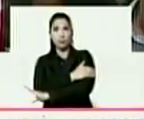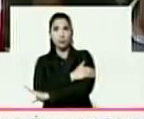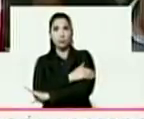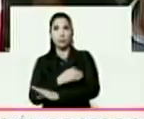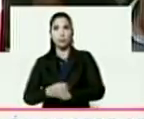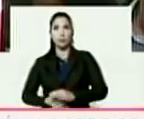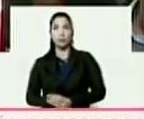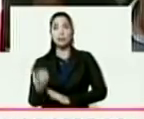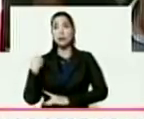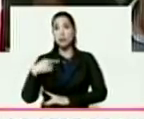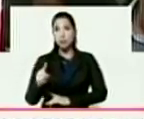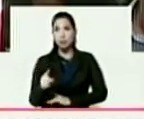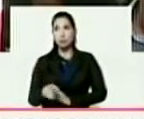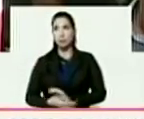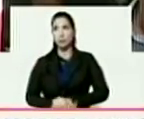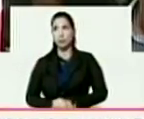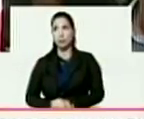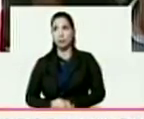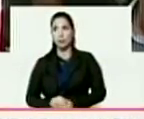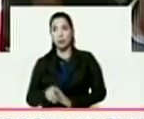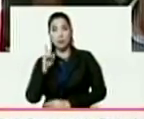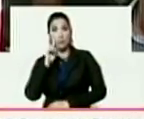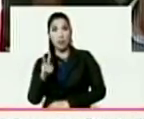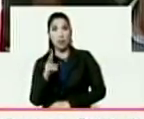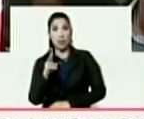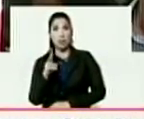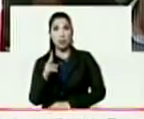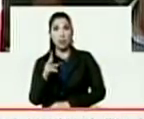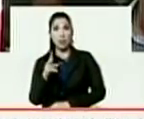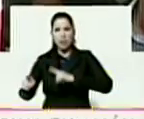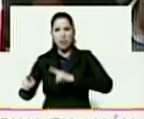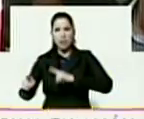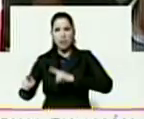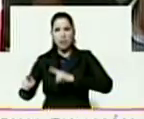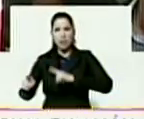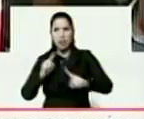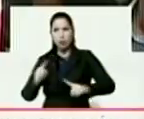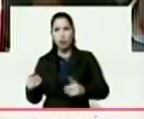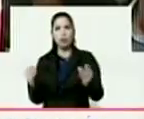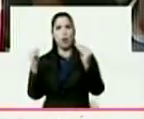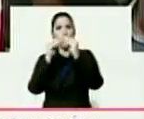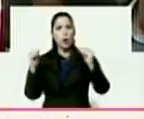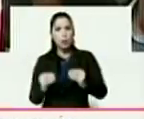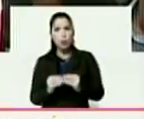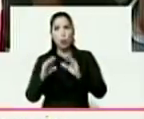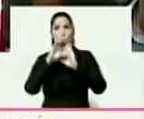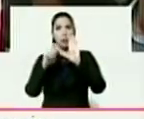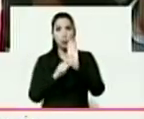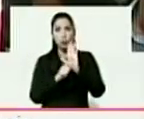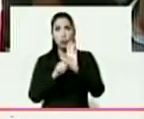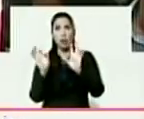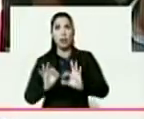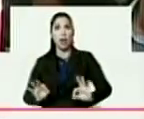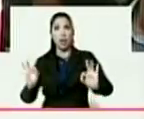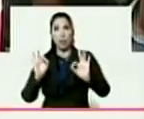tenido que verse en la obligación de acuerdo a la constitución la nada exime a la constituyente